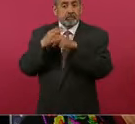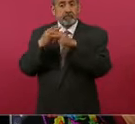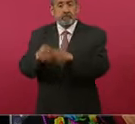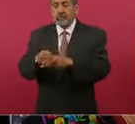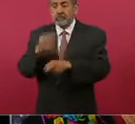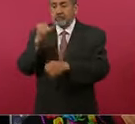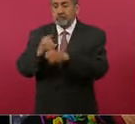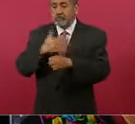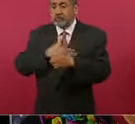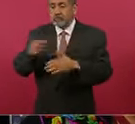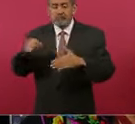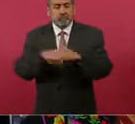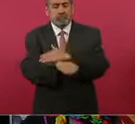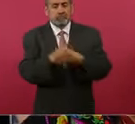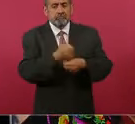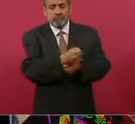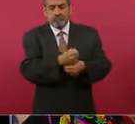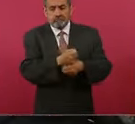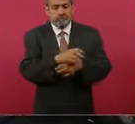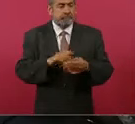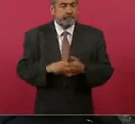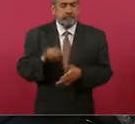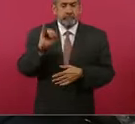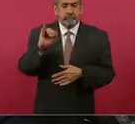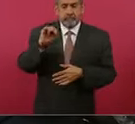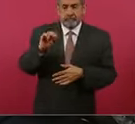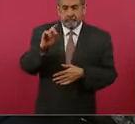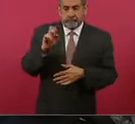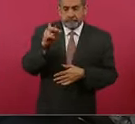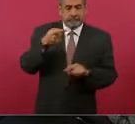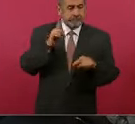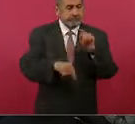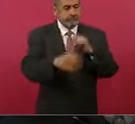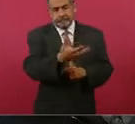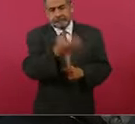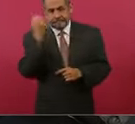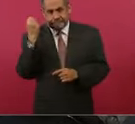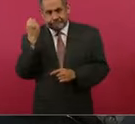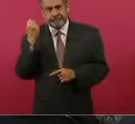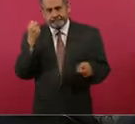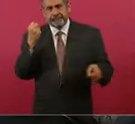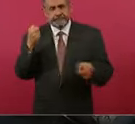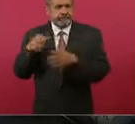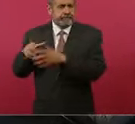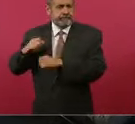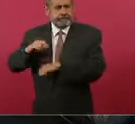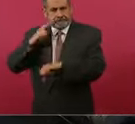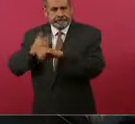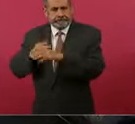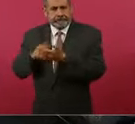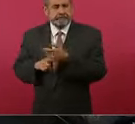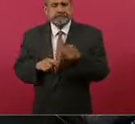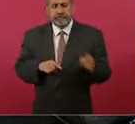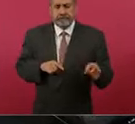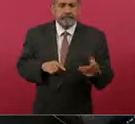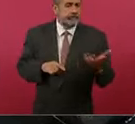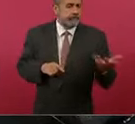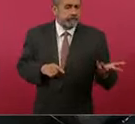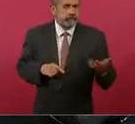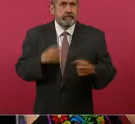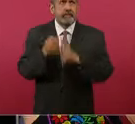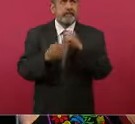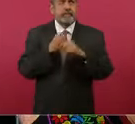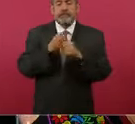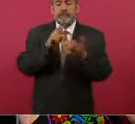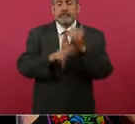y fue torturada. El INDEP tiene las pocas cosas que le quitó la Procuraduría General de la República, Claudia. En